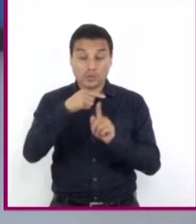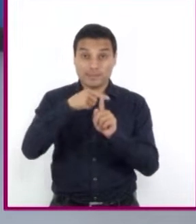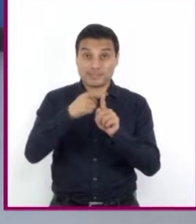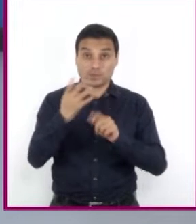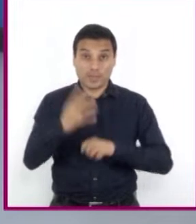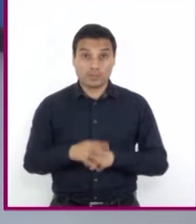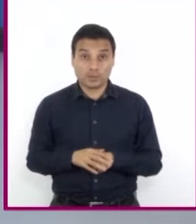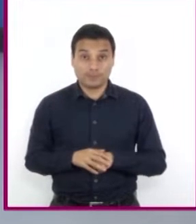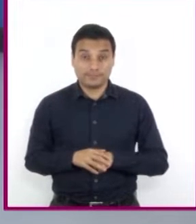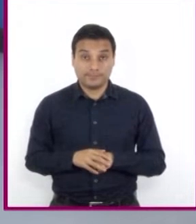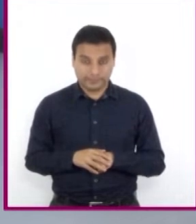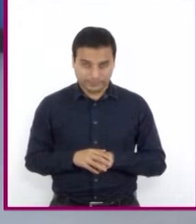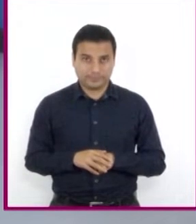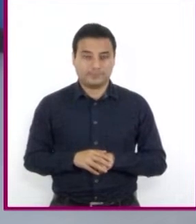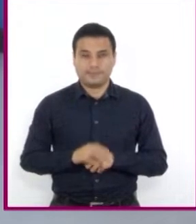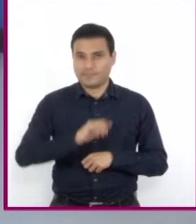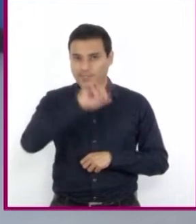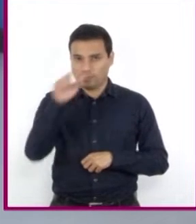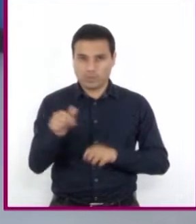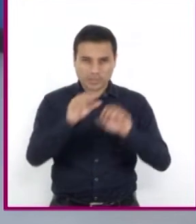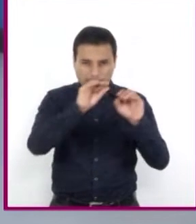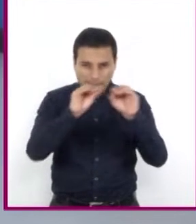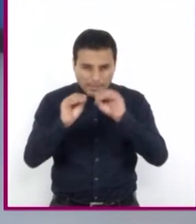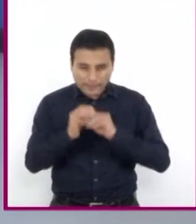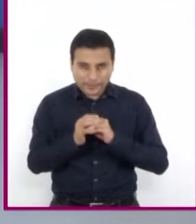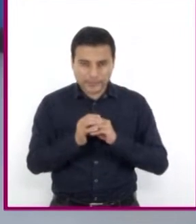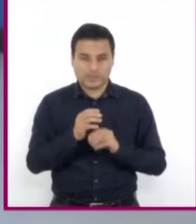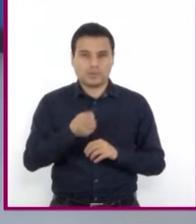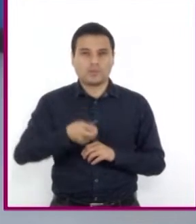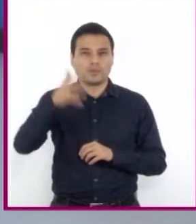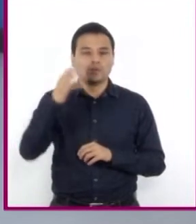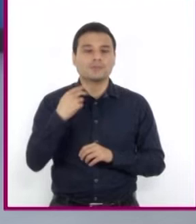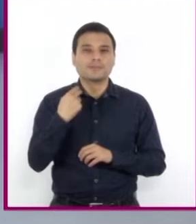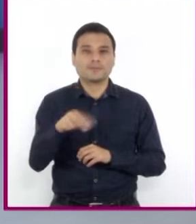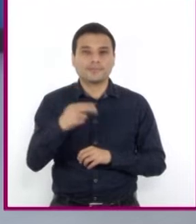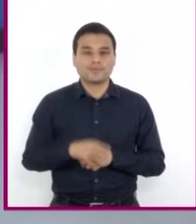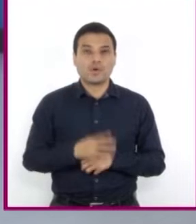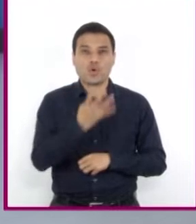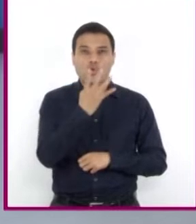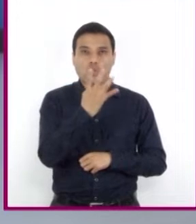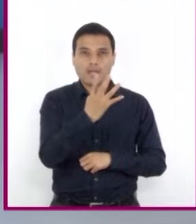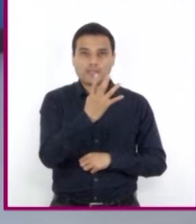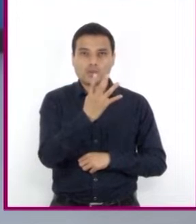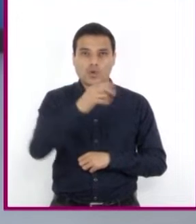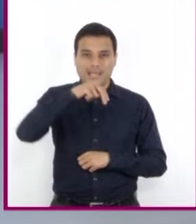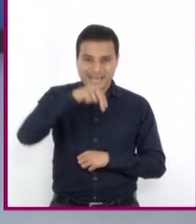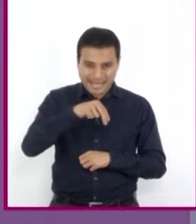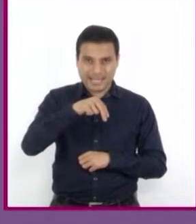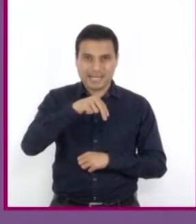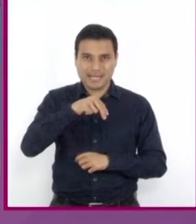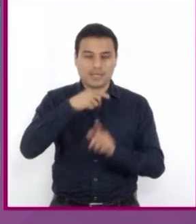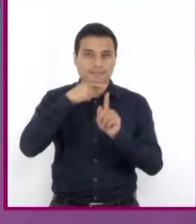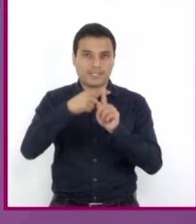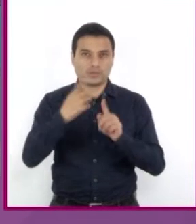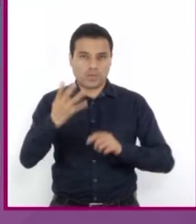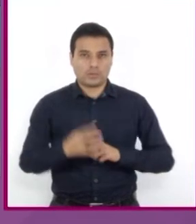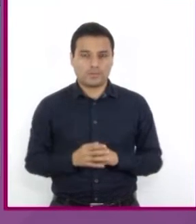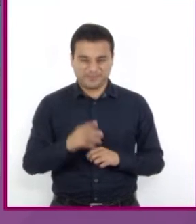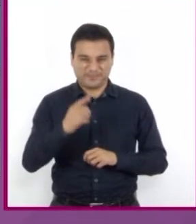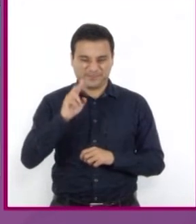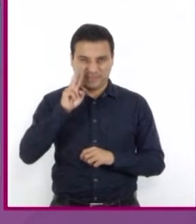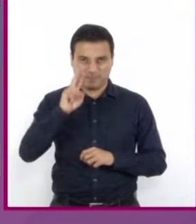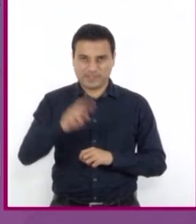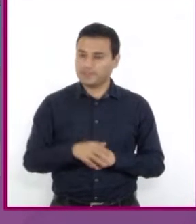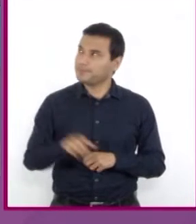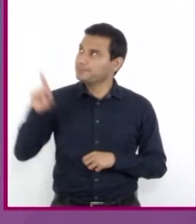que, reacomodándola, de ahora en adelante la llamaremos 4n más 4. Veamos. Al sustituir